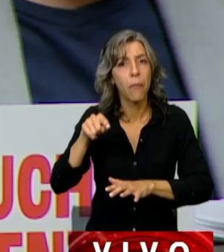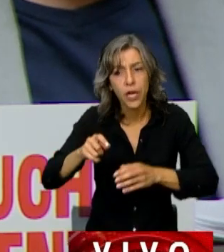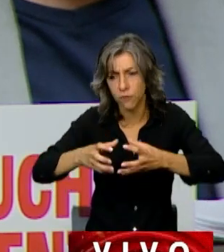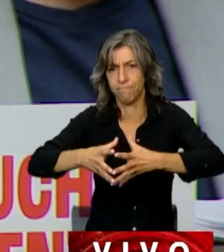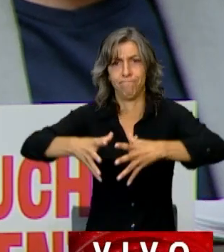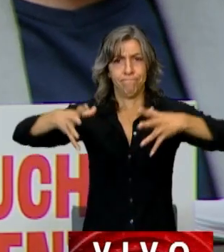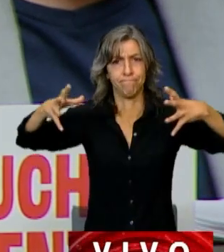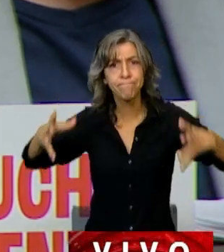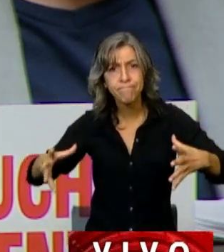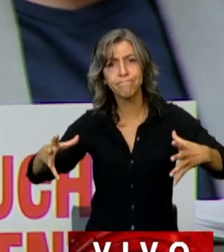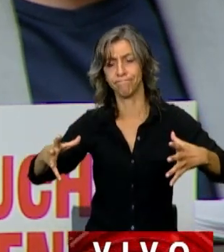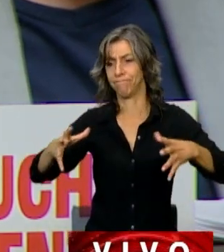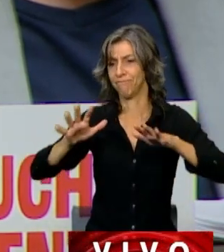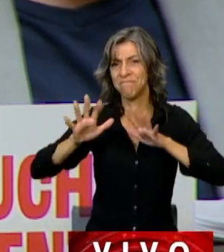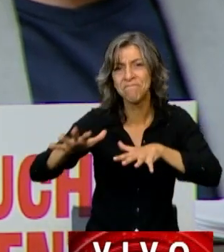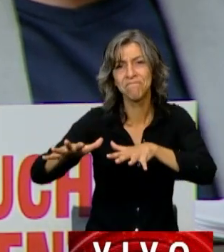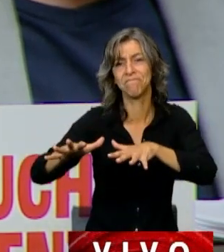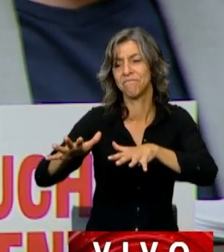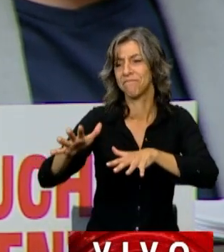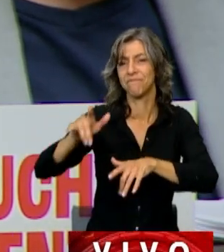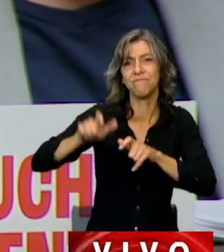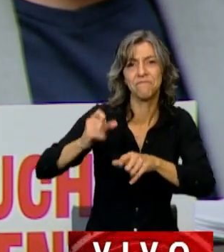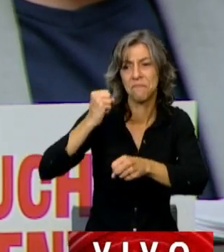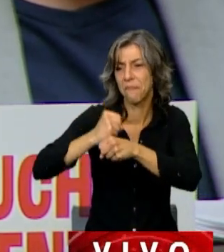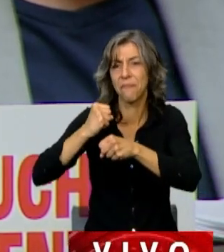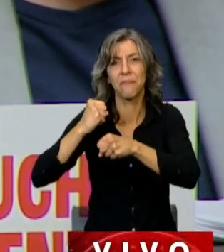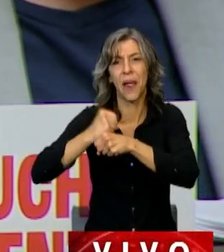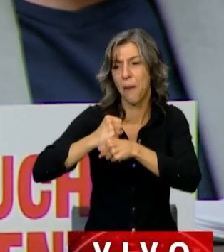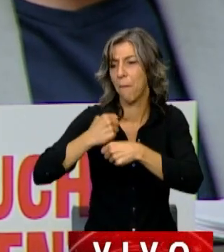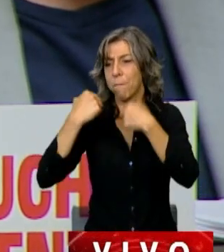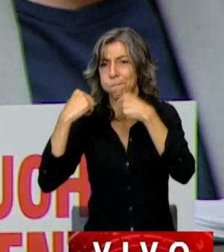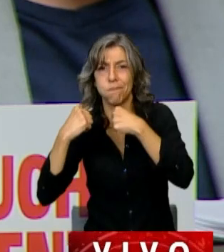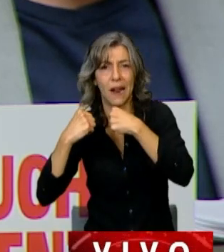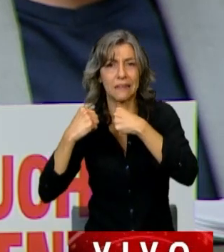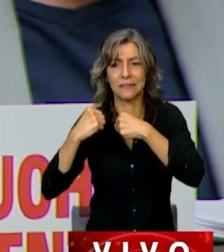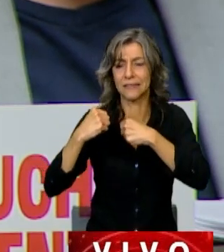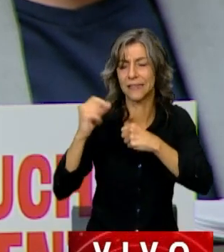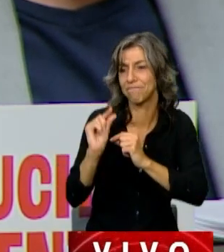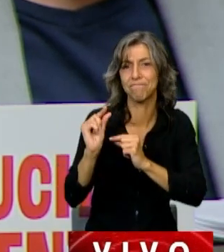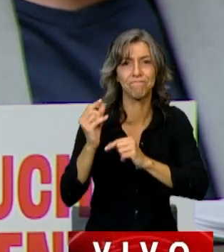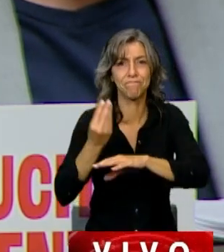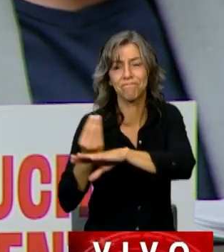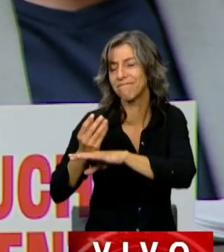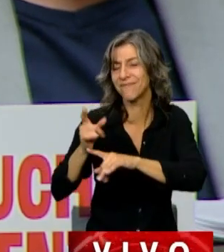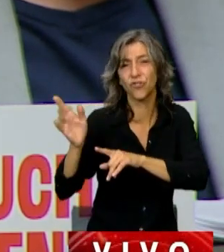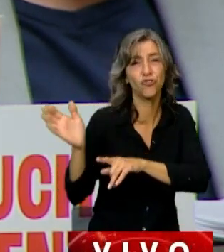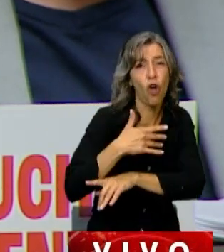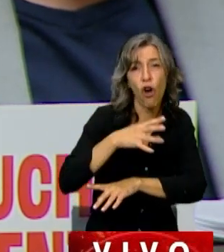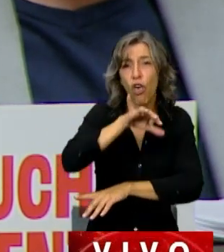del sector. Residentes y concurrentes de la ciudad de Buenos Aires que denuncian que